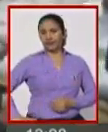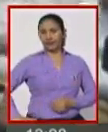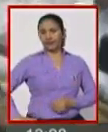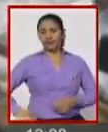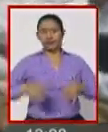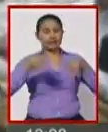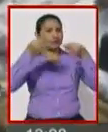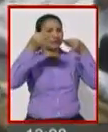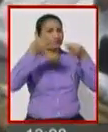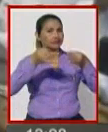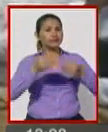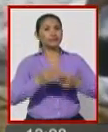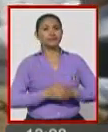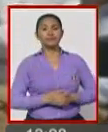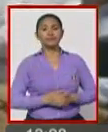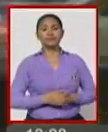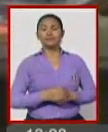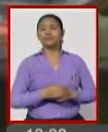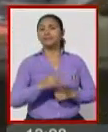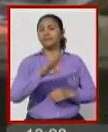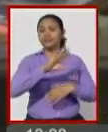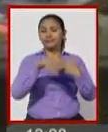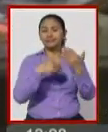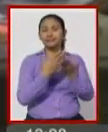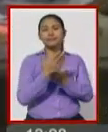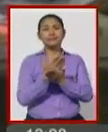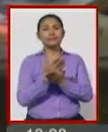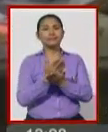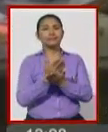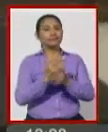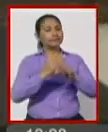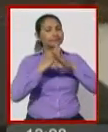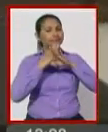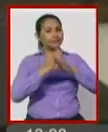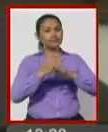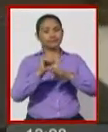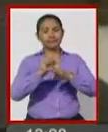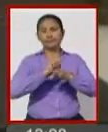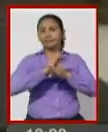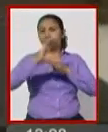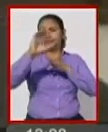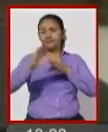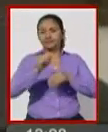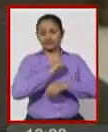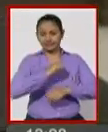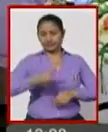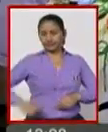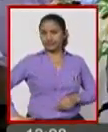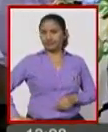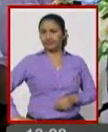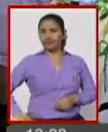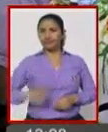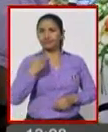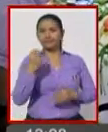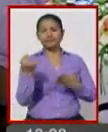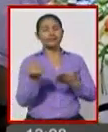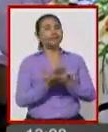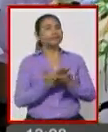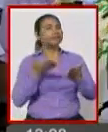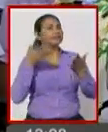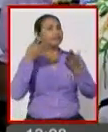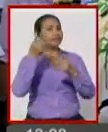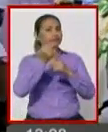legítimo. Al violar sus derechos políticos e impedir que ejerza como alcalde, se consuma un nuevo